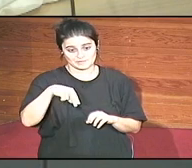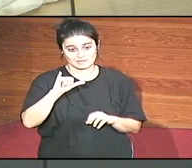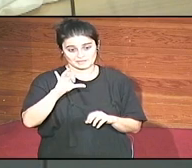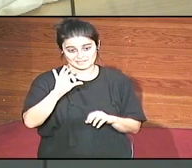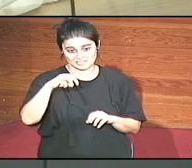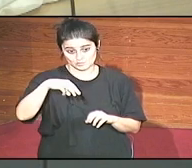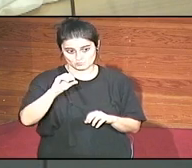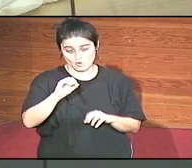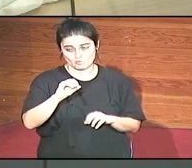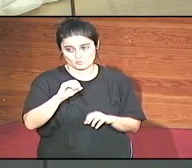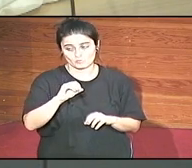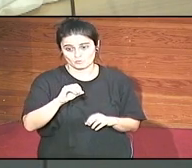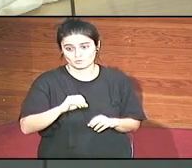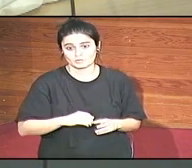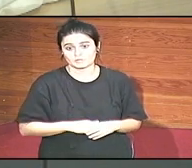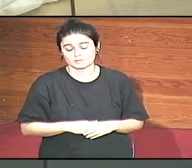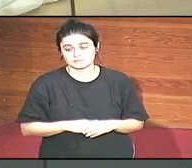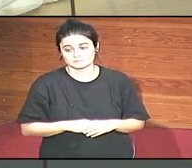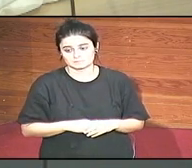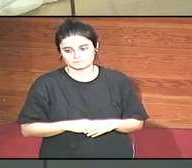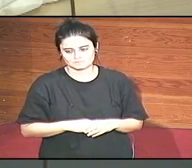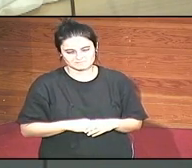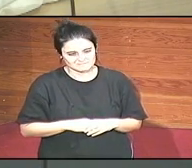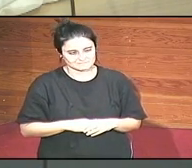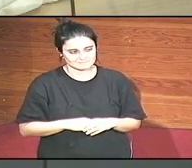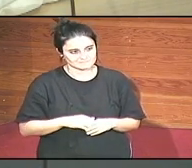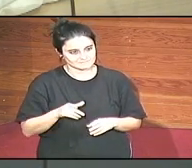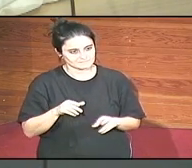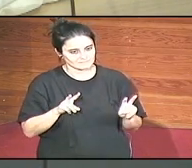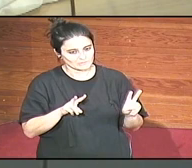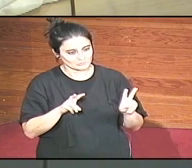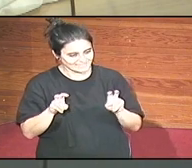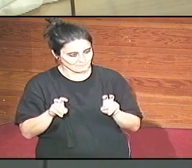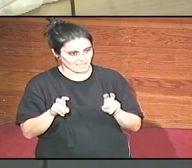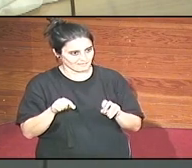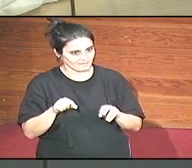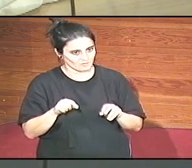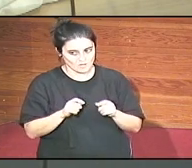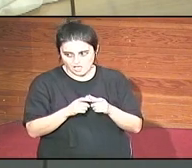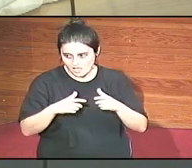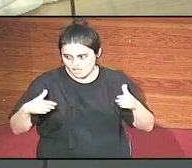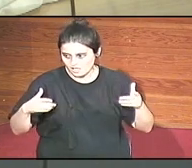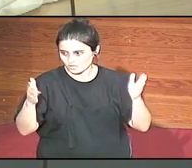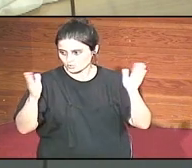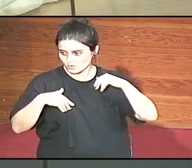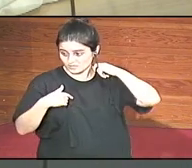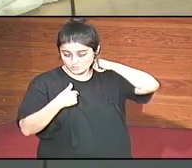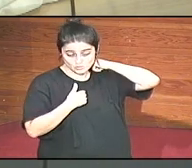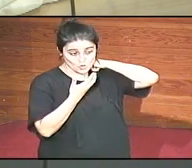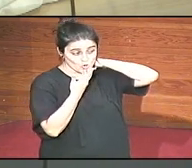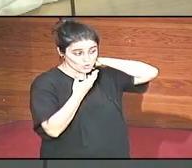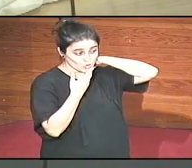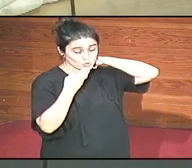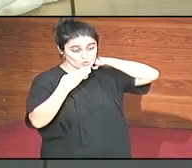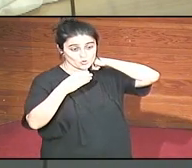no están no es tan extendido creo que es uno de los temas en los que los periodistas le hemos dado un sí y